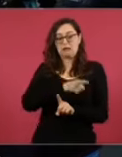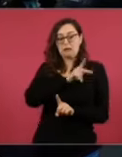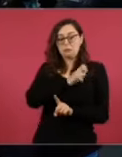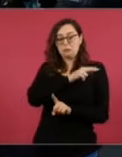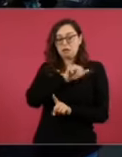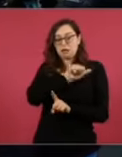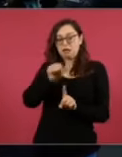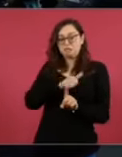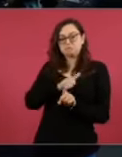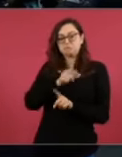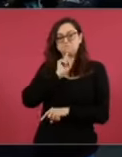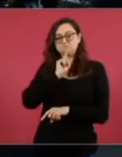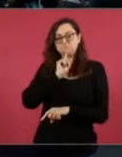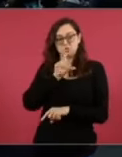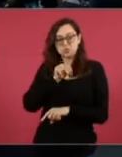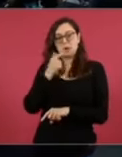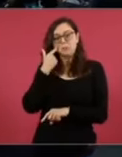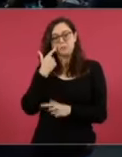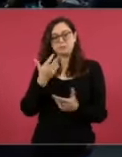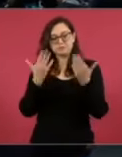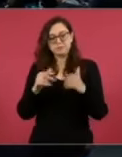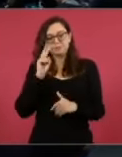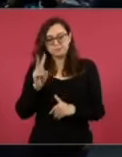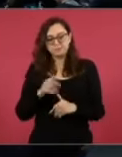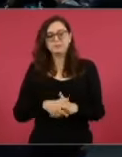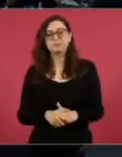Hertz. Escuchemos.